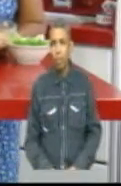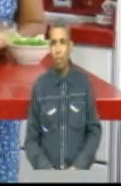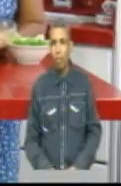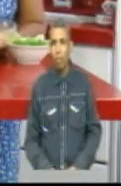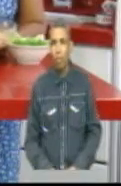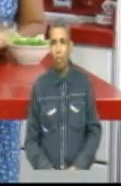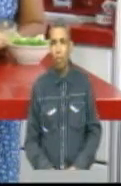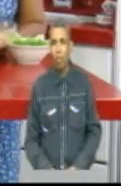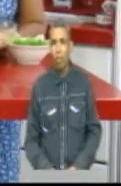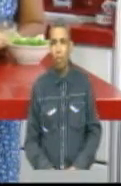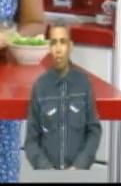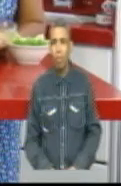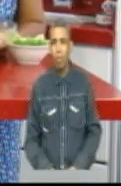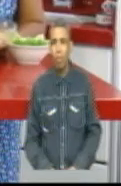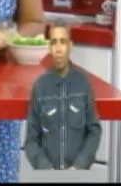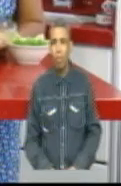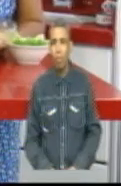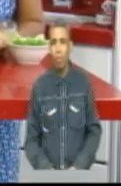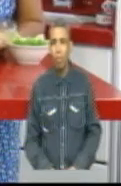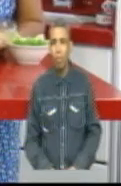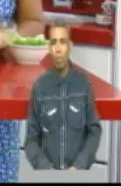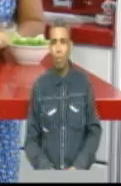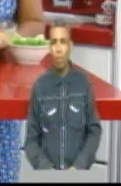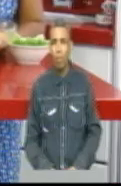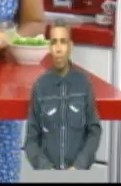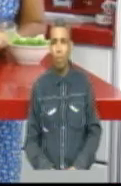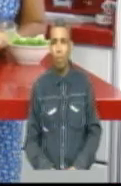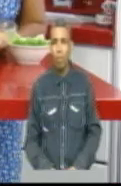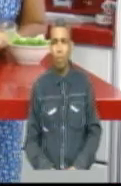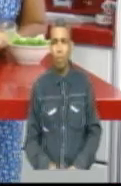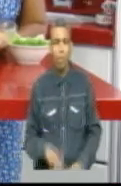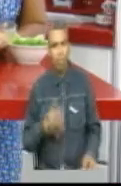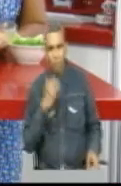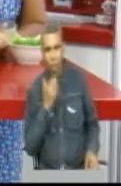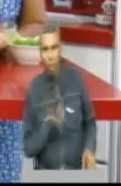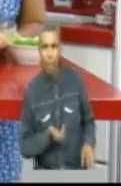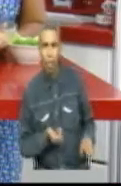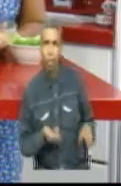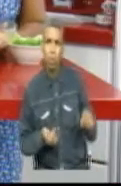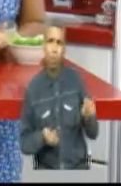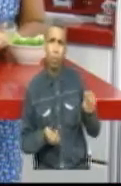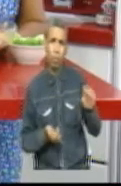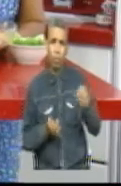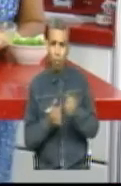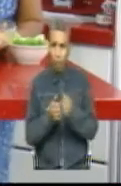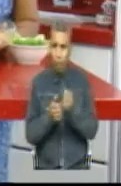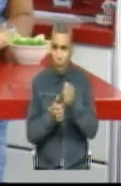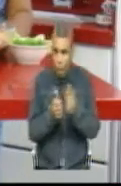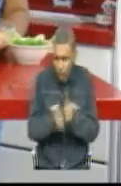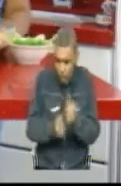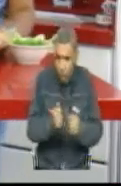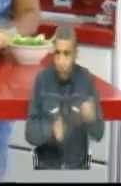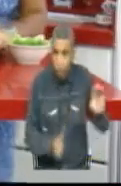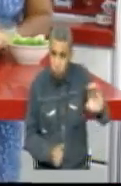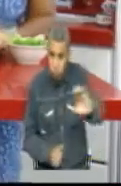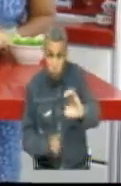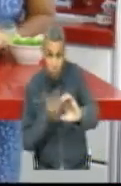podríamos preparar tenemos no queremos utilizar la crema de leche podríamos utilizar de pronto la mostaza la mayonesa